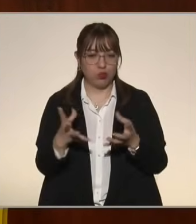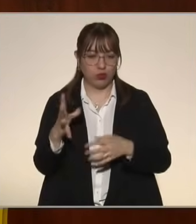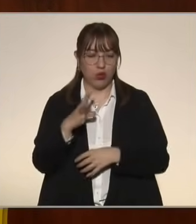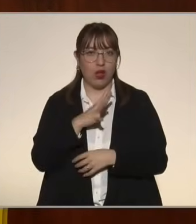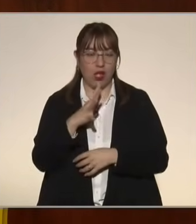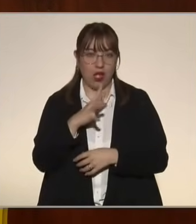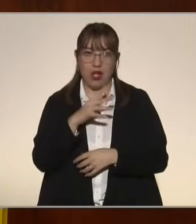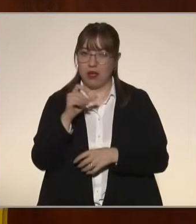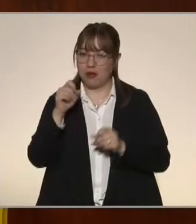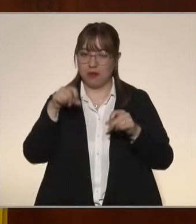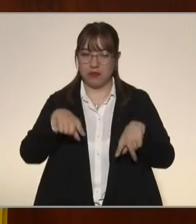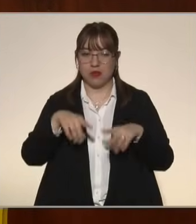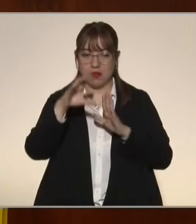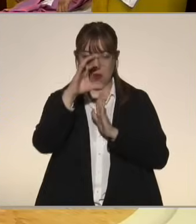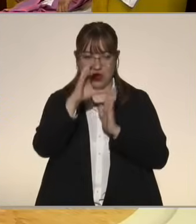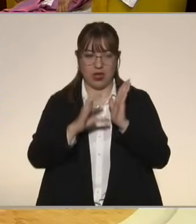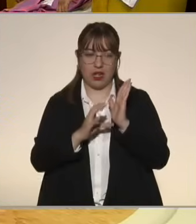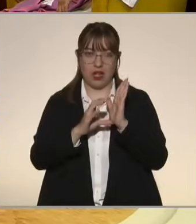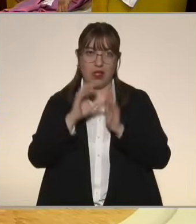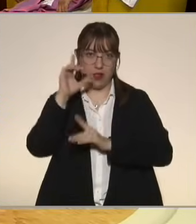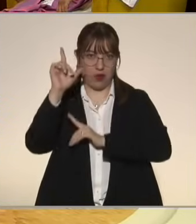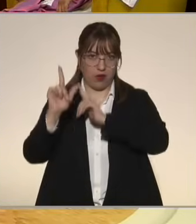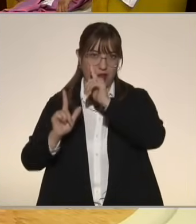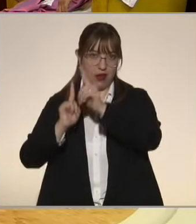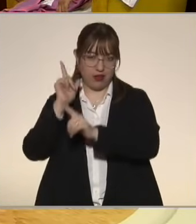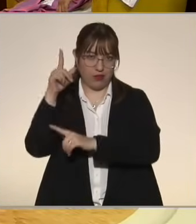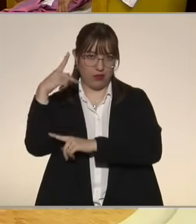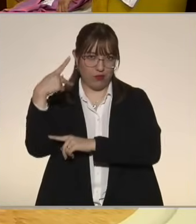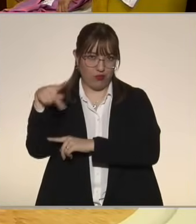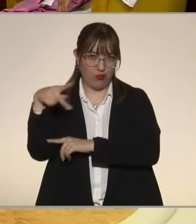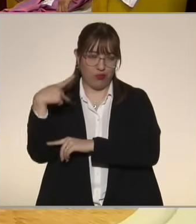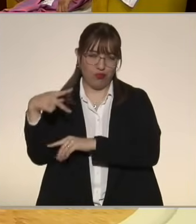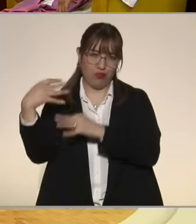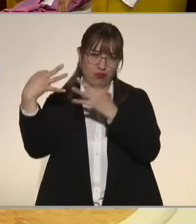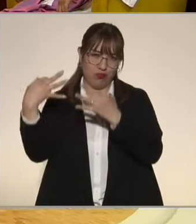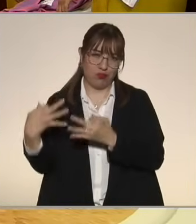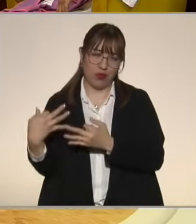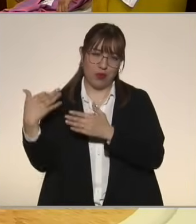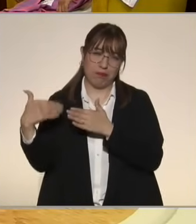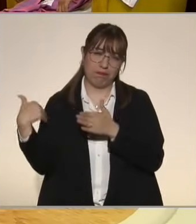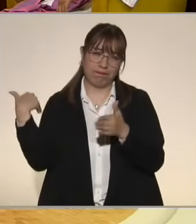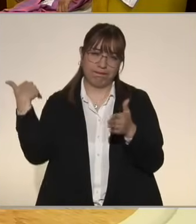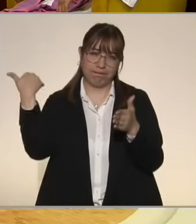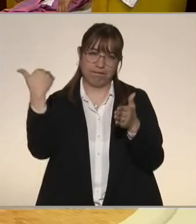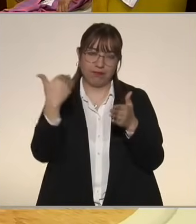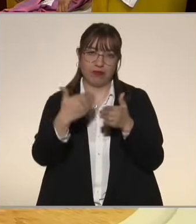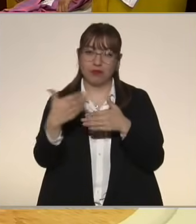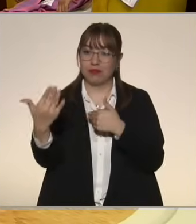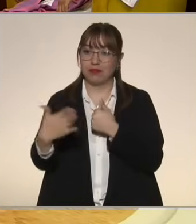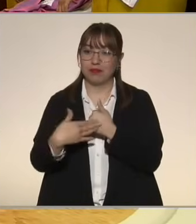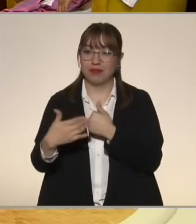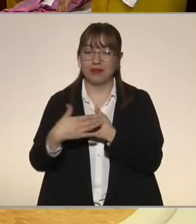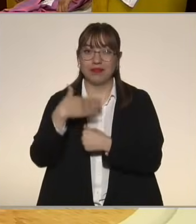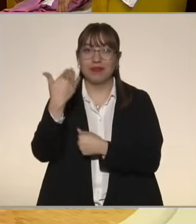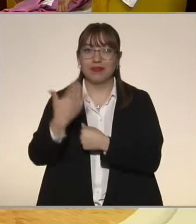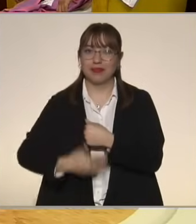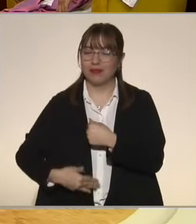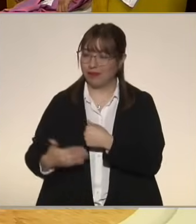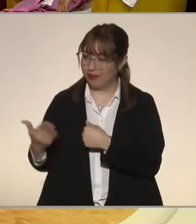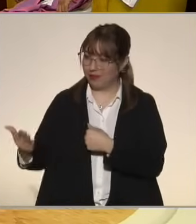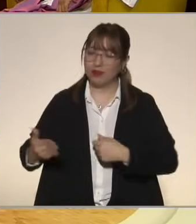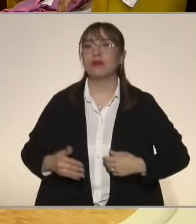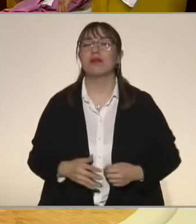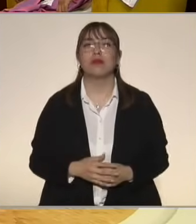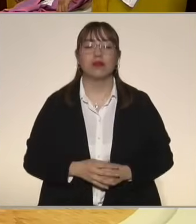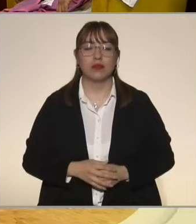Por el calendario gregoriano, que es el que estamos viviendo y que termina, ¿no? Ahora en unos días. Alexis, ¿querías decir algo?